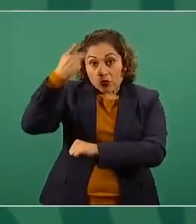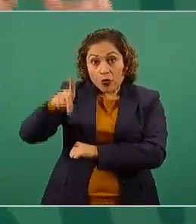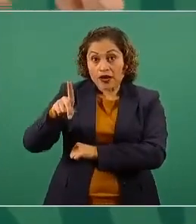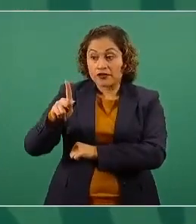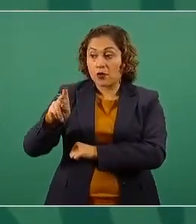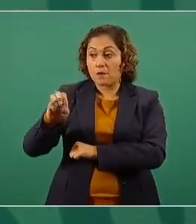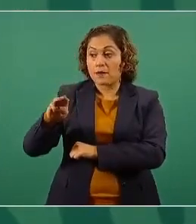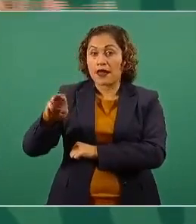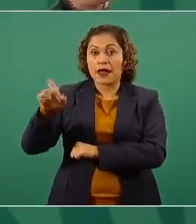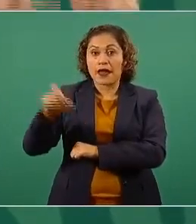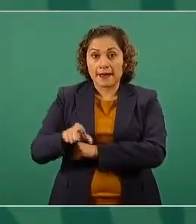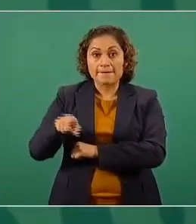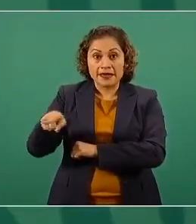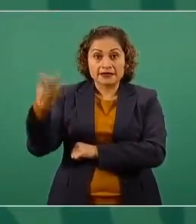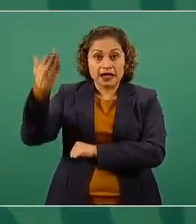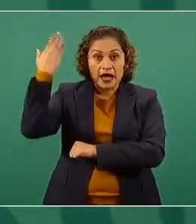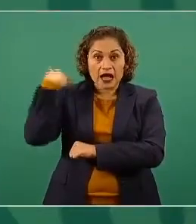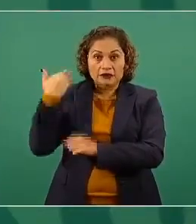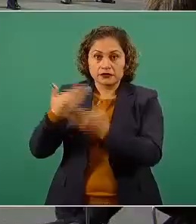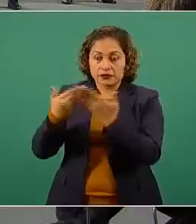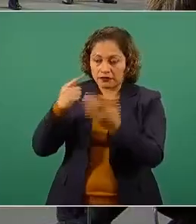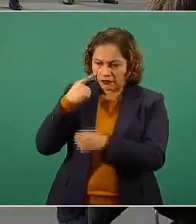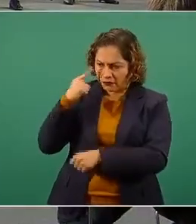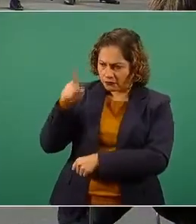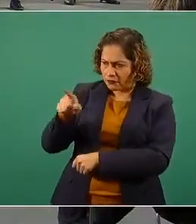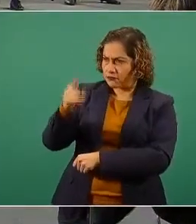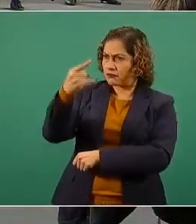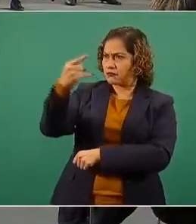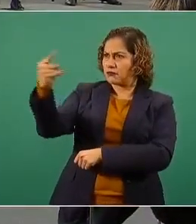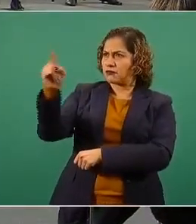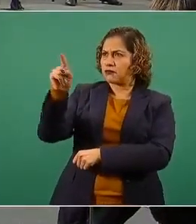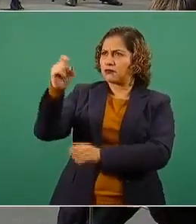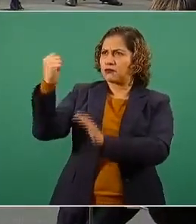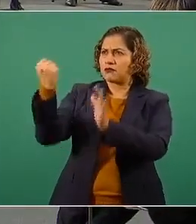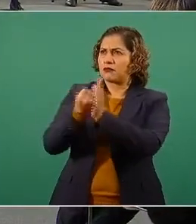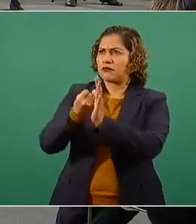ya vendida a una empresa extranjera,